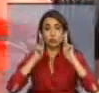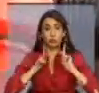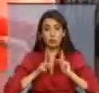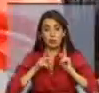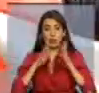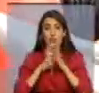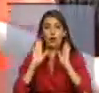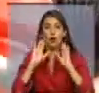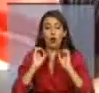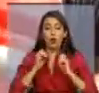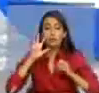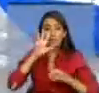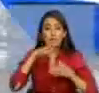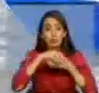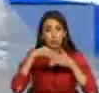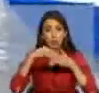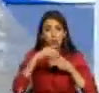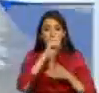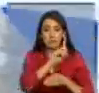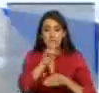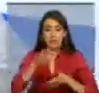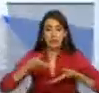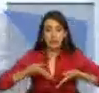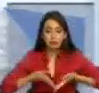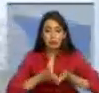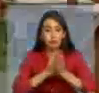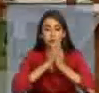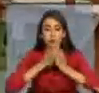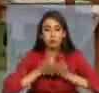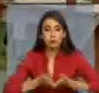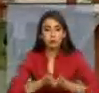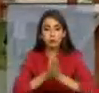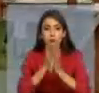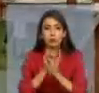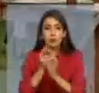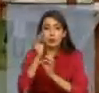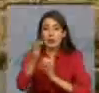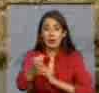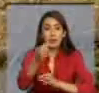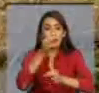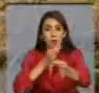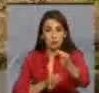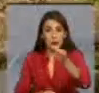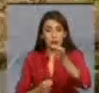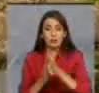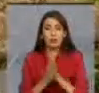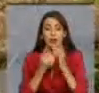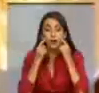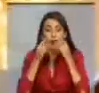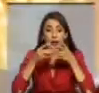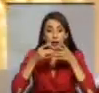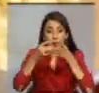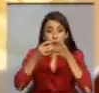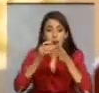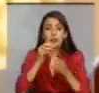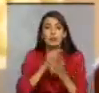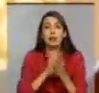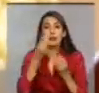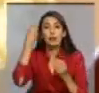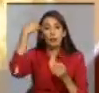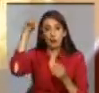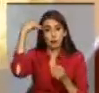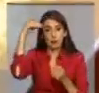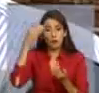por $5 por persona. El valor incluye el traslado, ida y vuelta, la ruta guiada y un refrigerio.